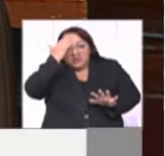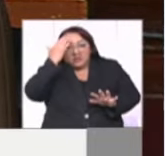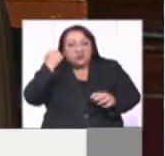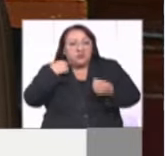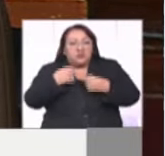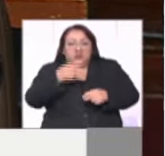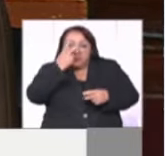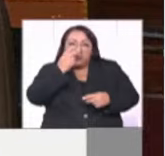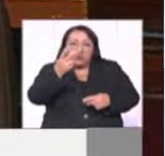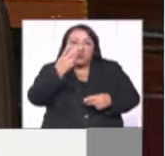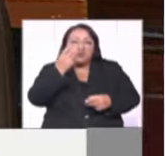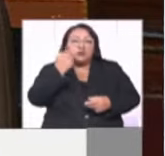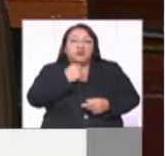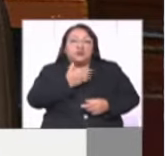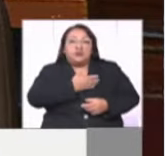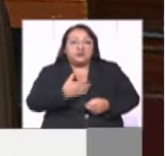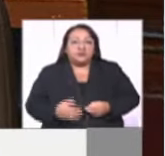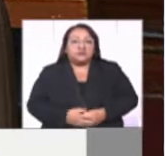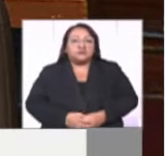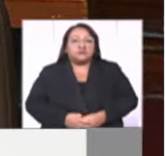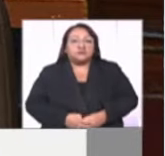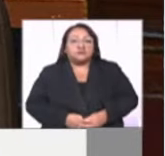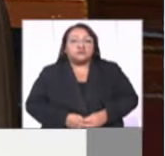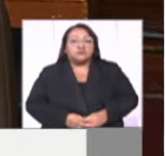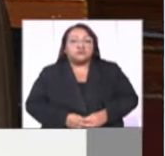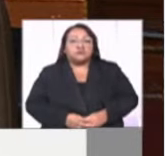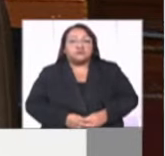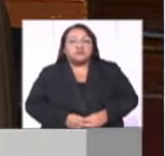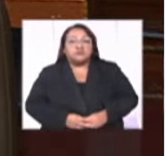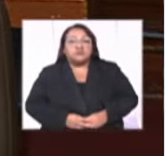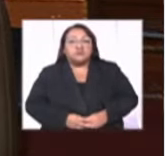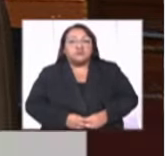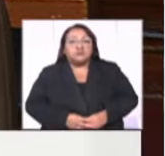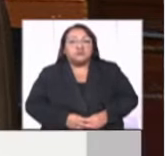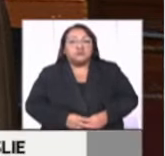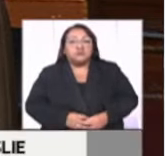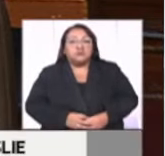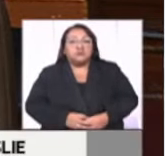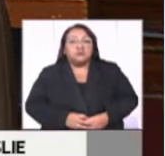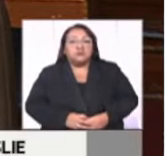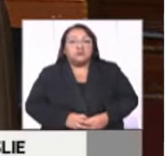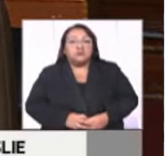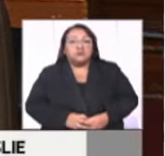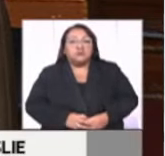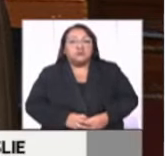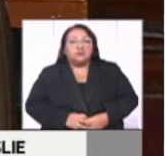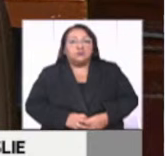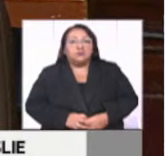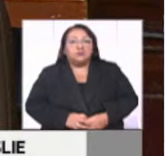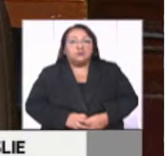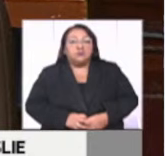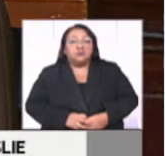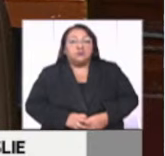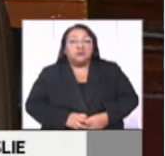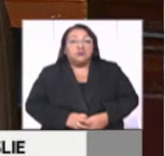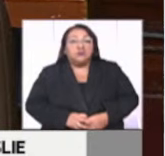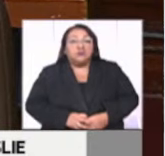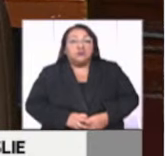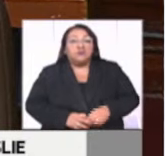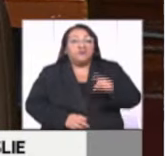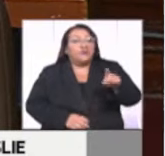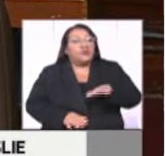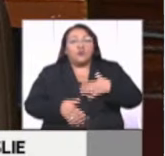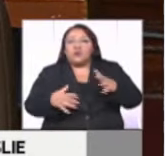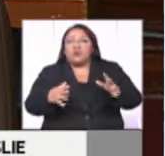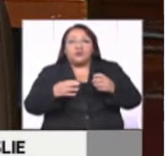usted conoce, señor presidente. En todo caso, este hecho no se puede tolerar.